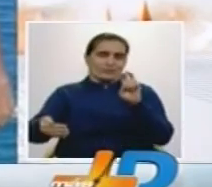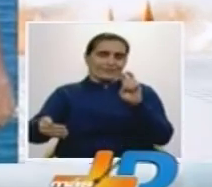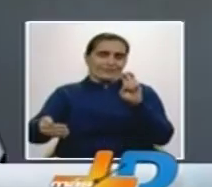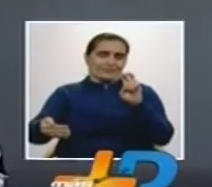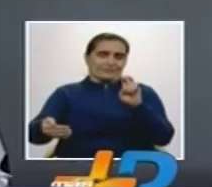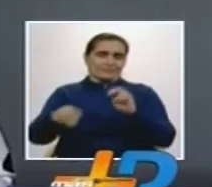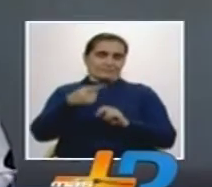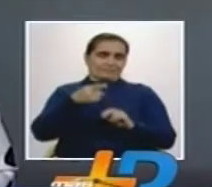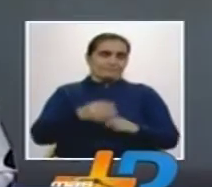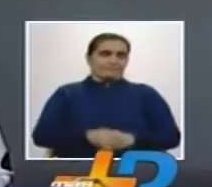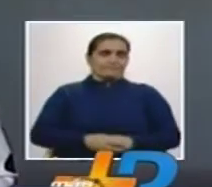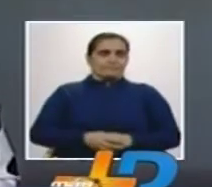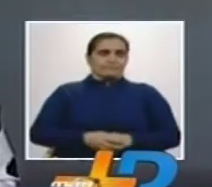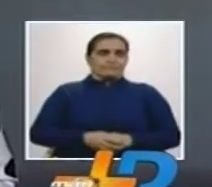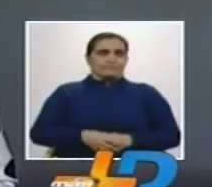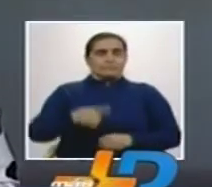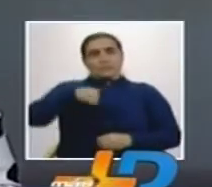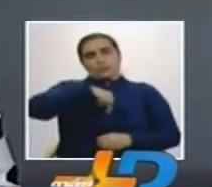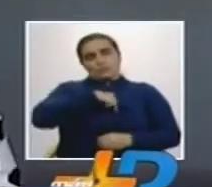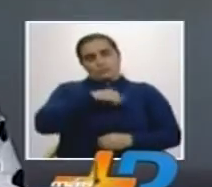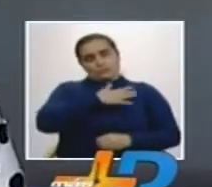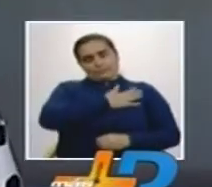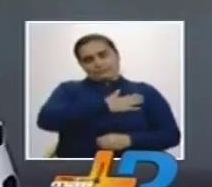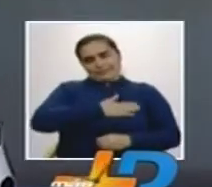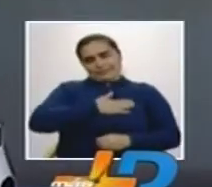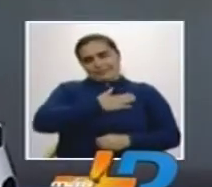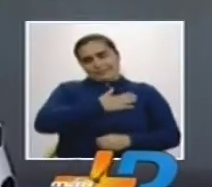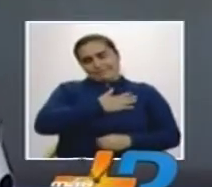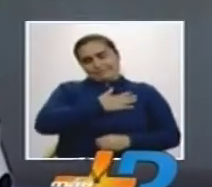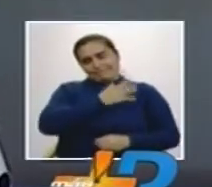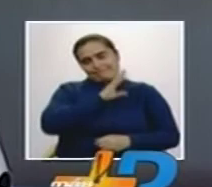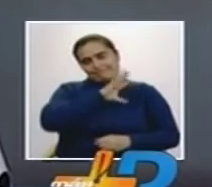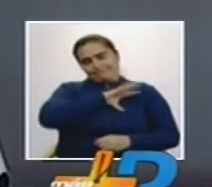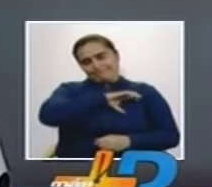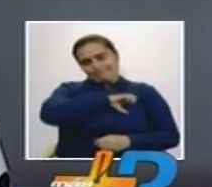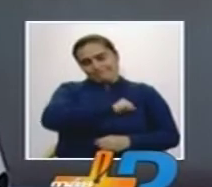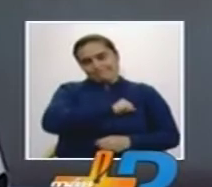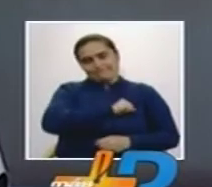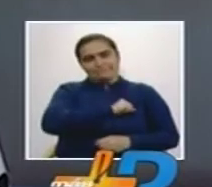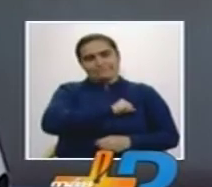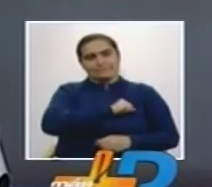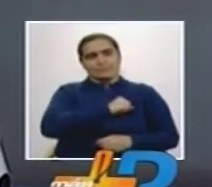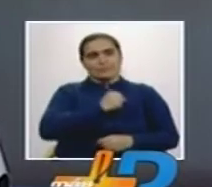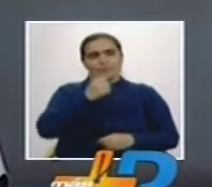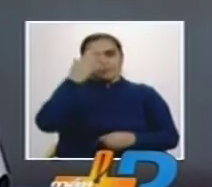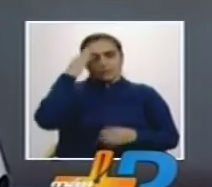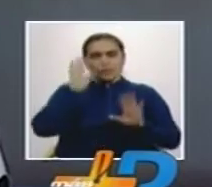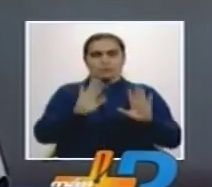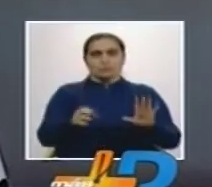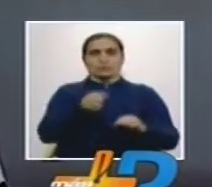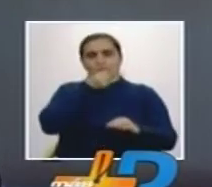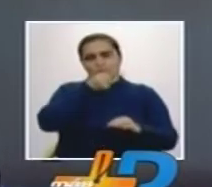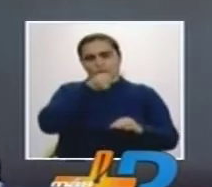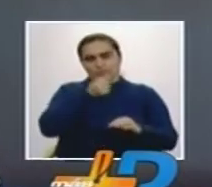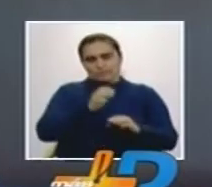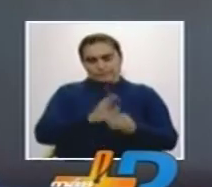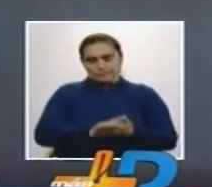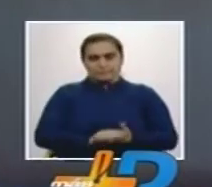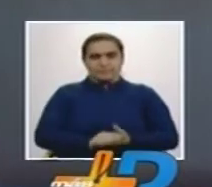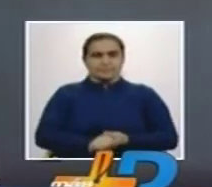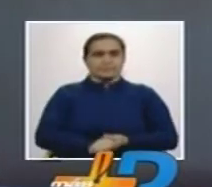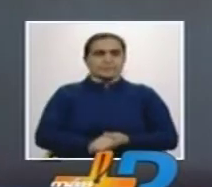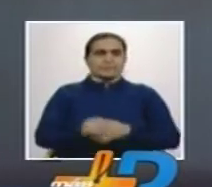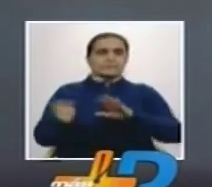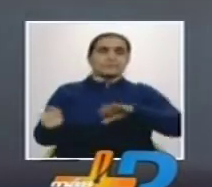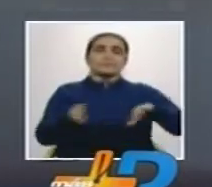edad. Expresamos nuestras condolencias con nuestros compañeros del noticiero regional Noticinco y con sus familiares. Tras